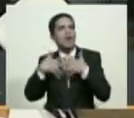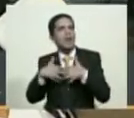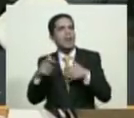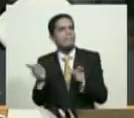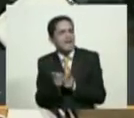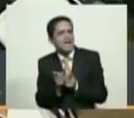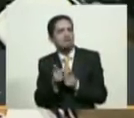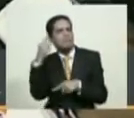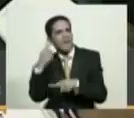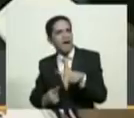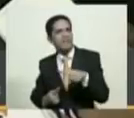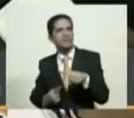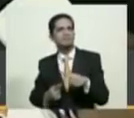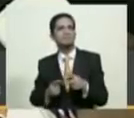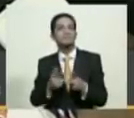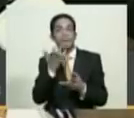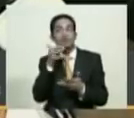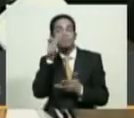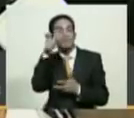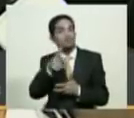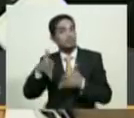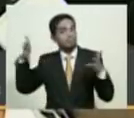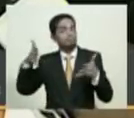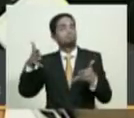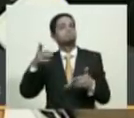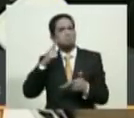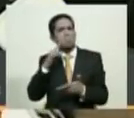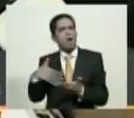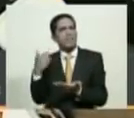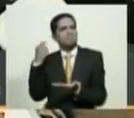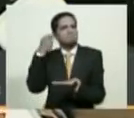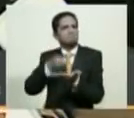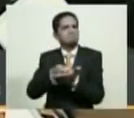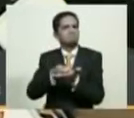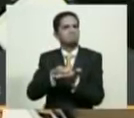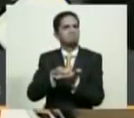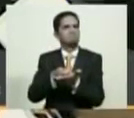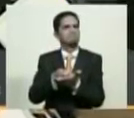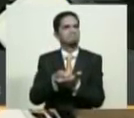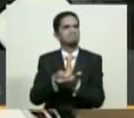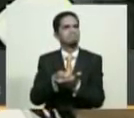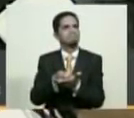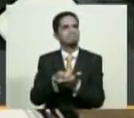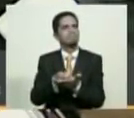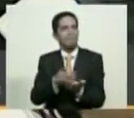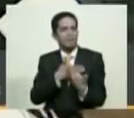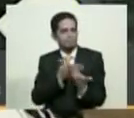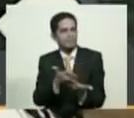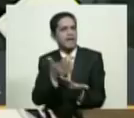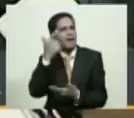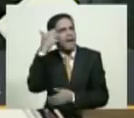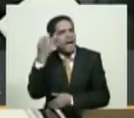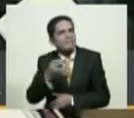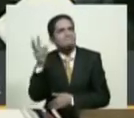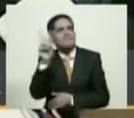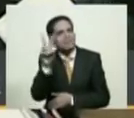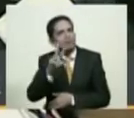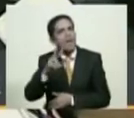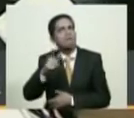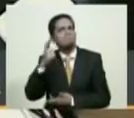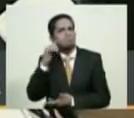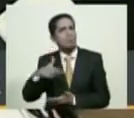mediano, inclusive el gran empresario que apuesta al interés nacional. Que apueste de verdad a quererte una Venezuela con capacidad de